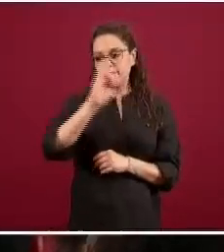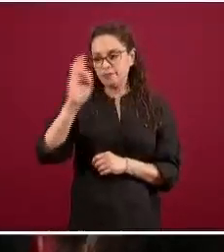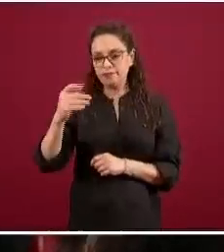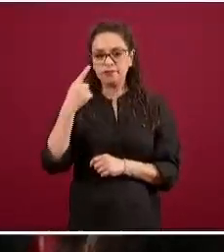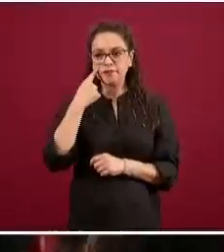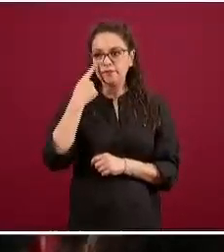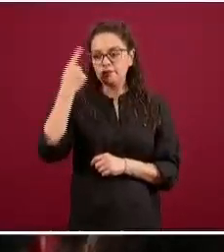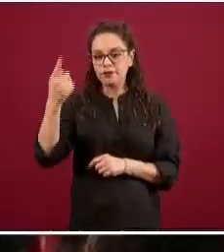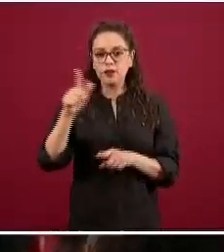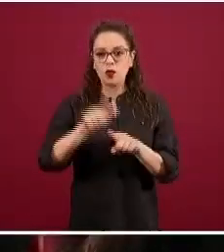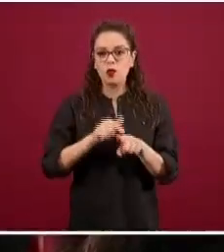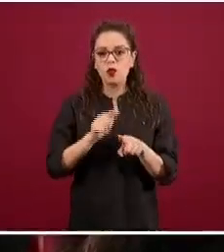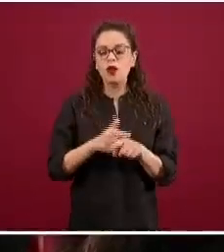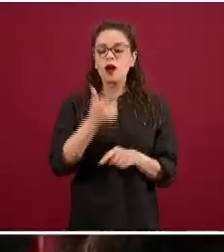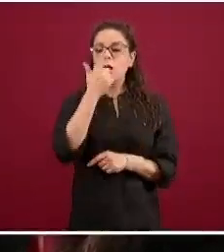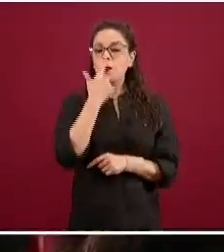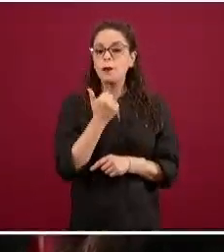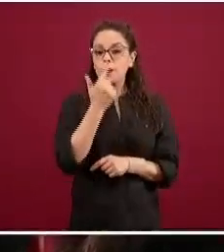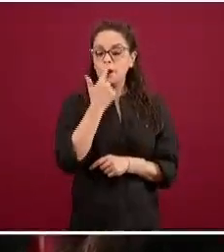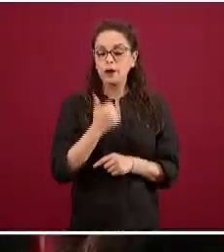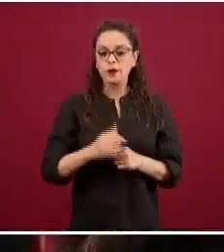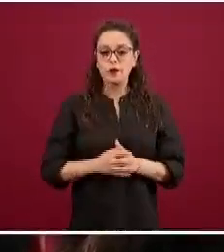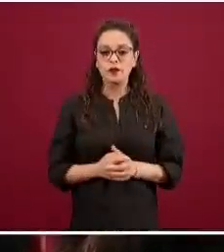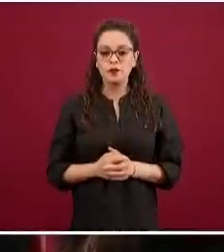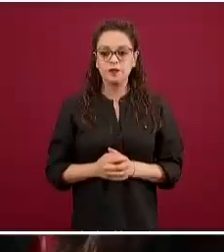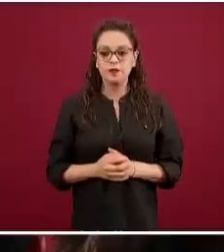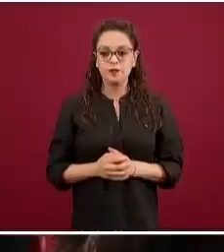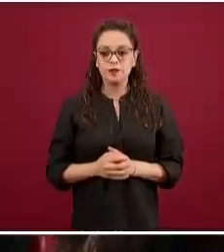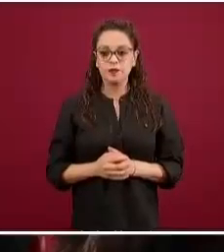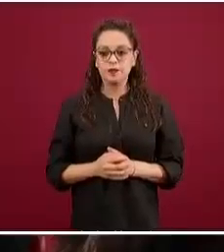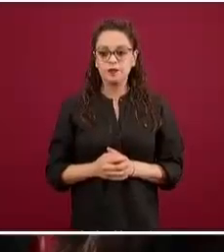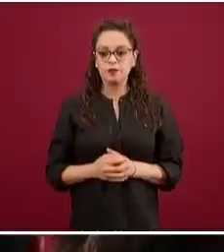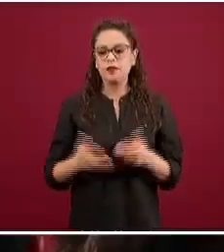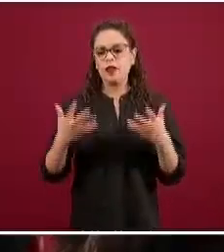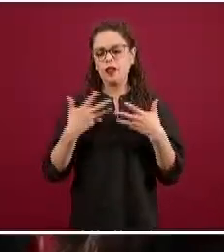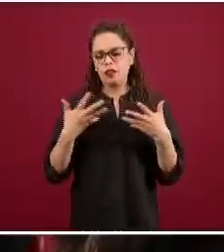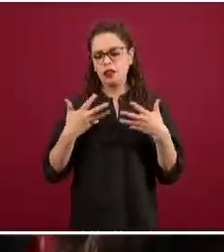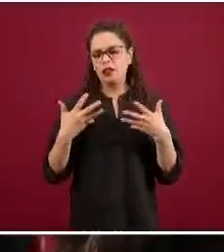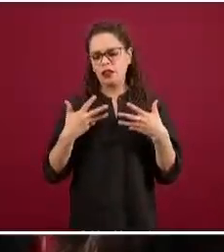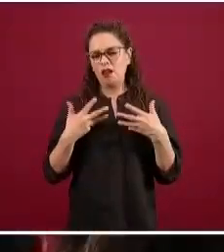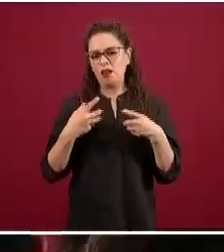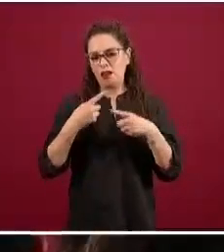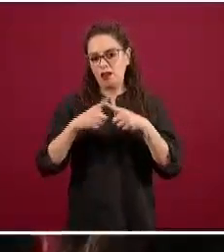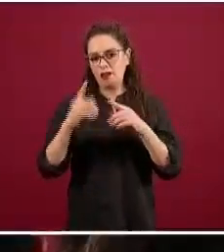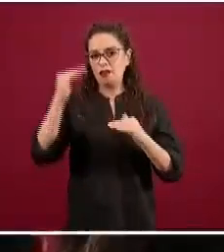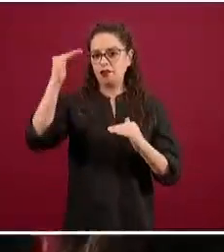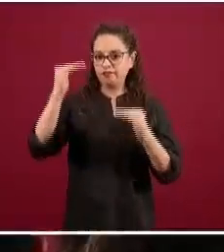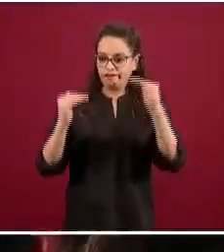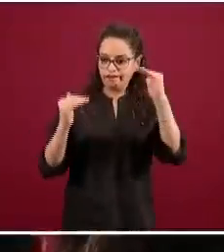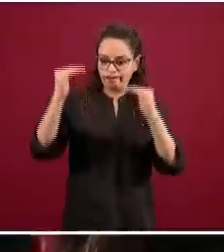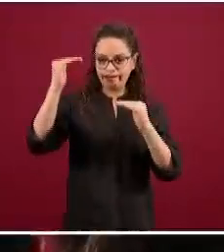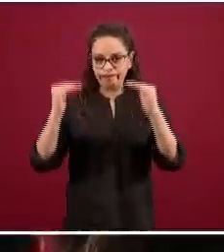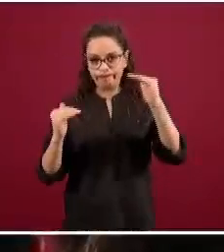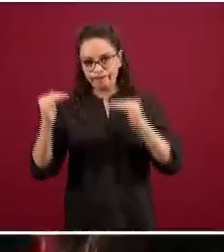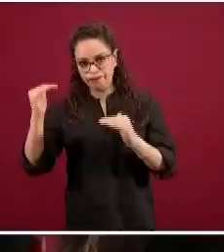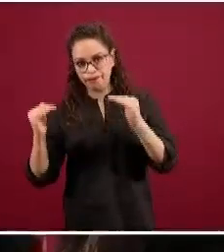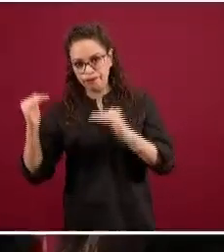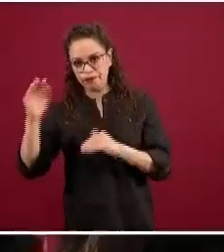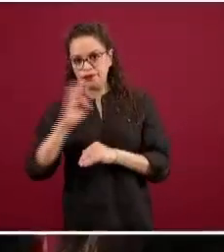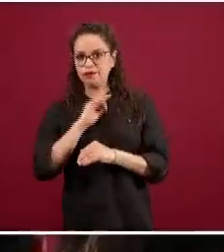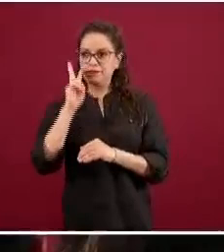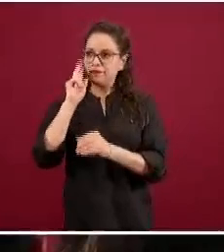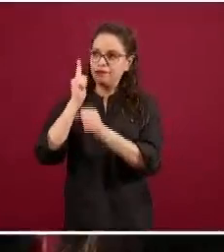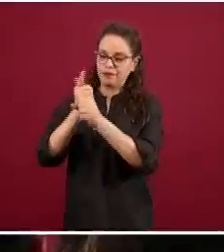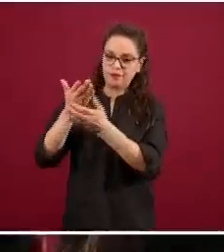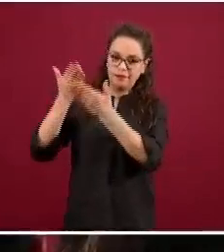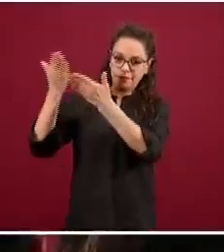zona roja. Y como pueden ver ustedes, hay pequeñas variaciones, como se puede ver aquí, mientras que 1/4 parte